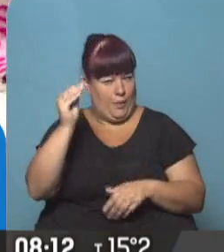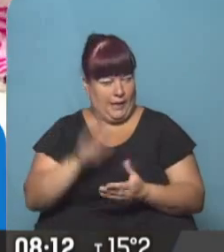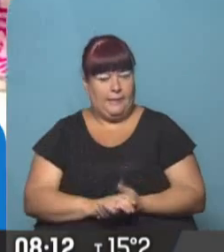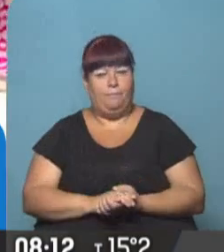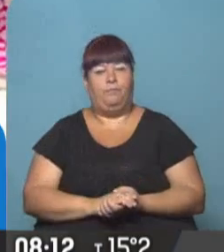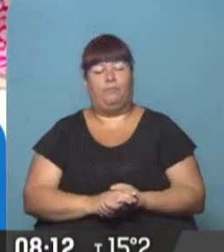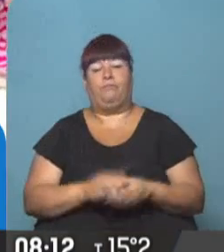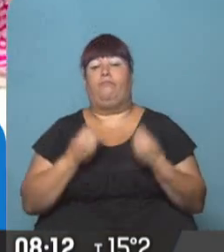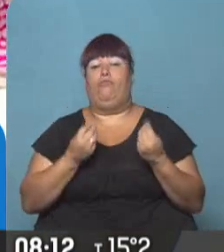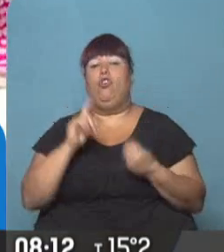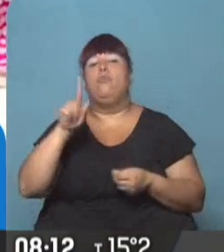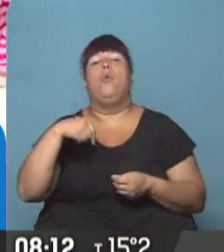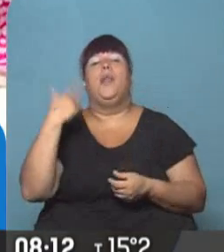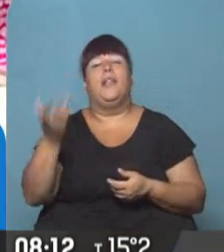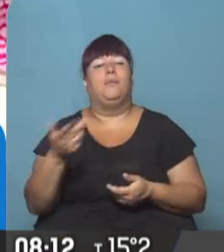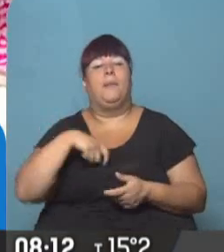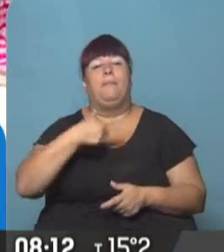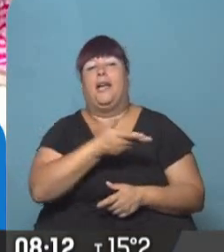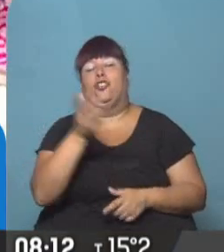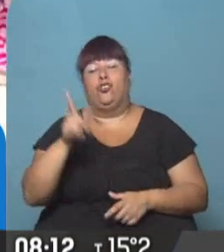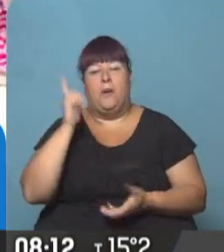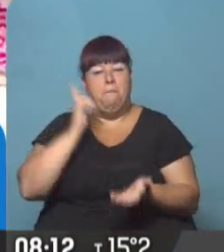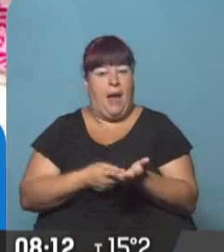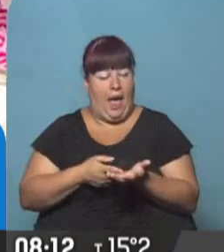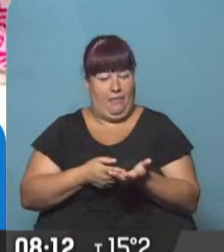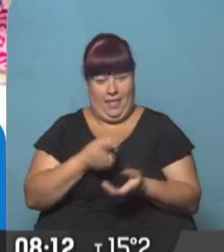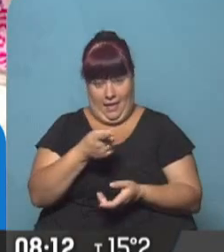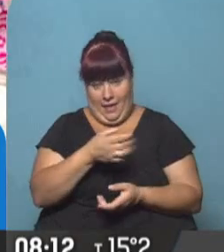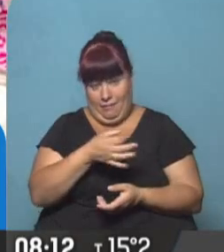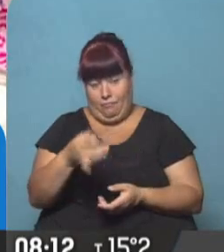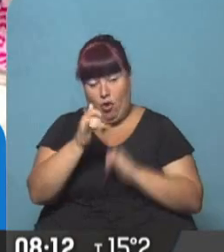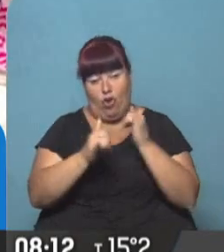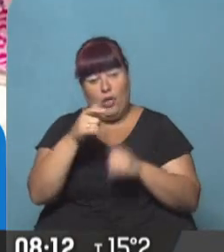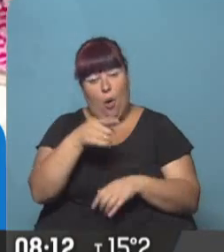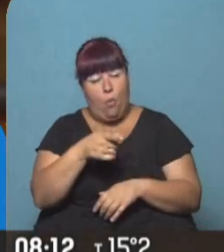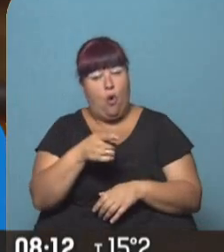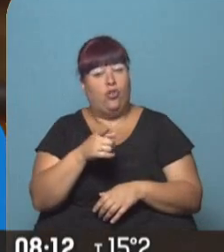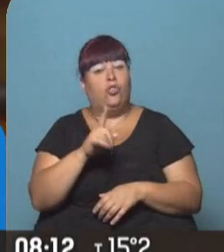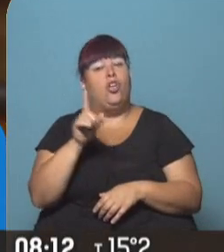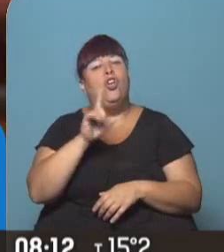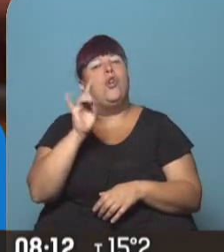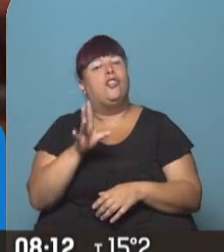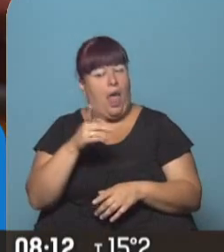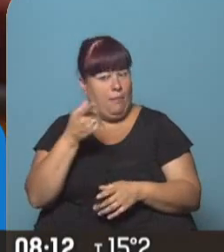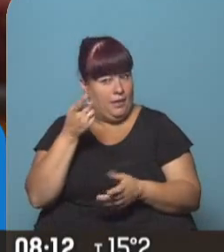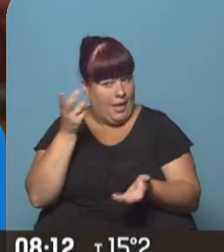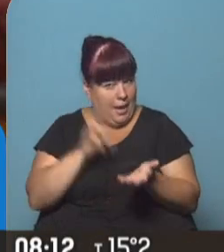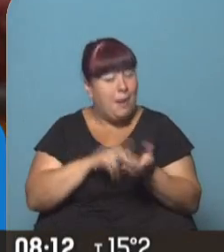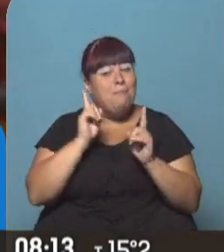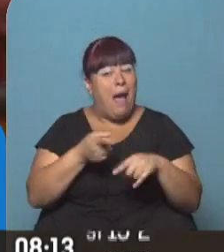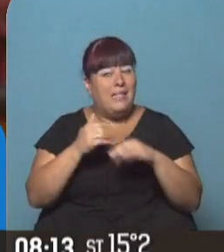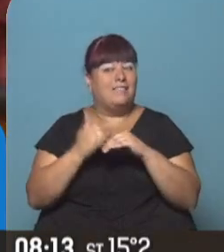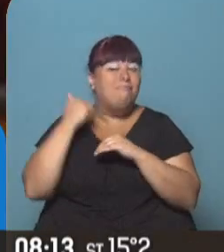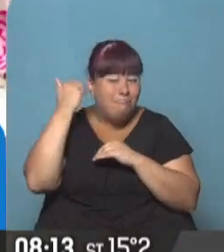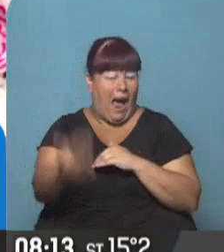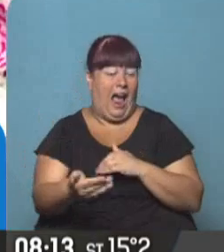qué impacto tiene esto en la sociedad, esta determinación que, como bien lo marcabas vos, no solamente ratificó, sino que fue